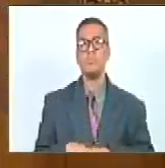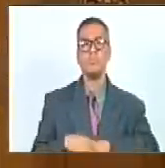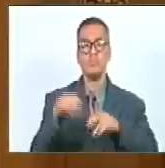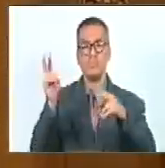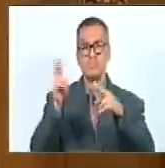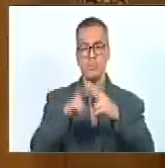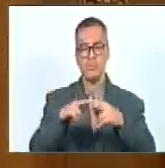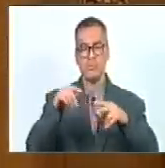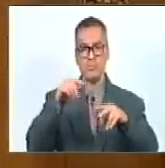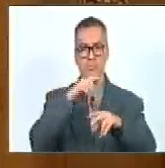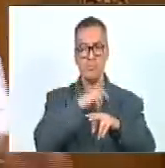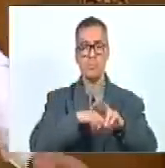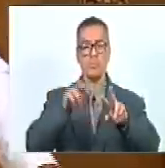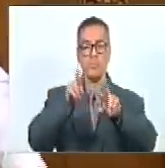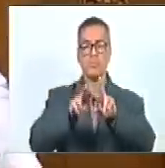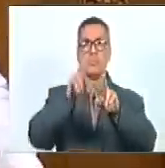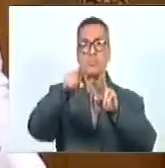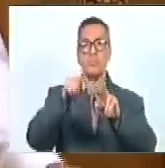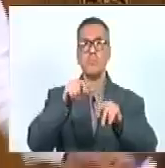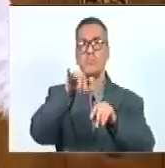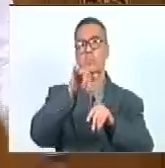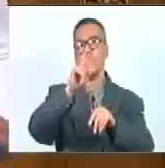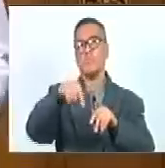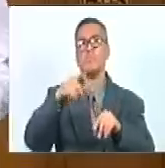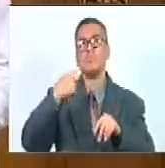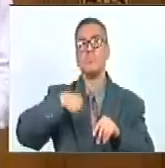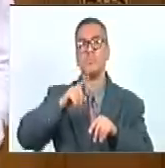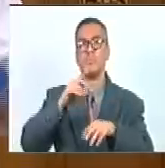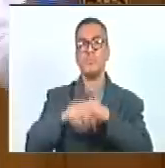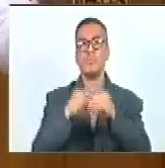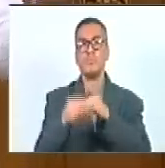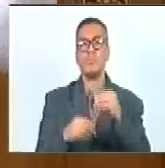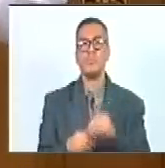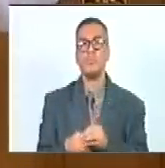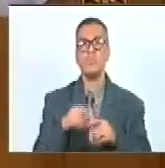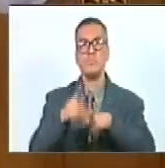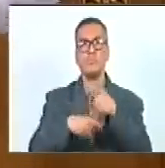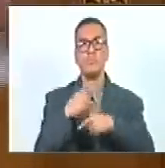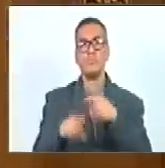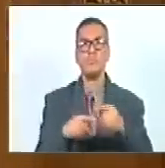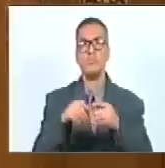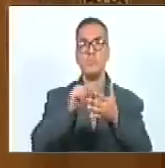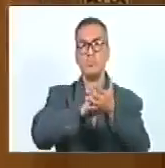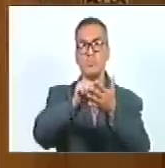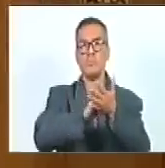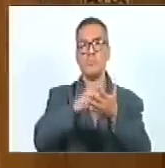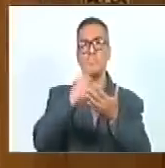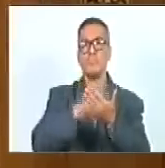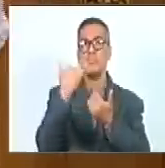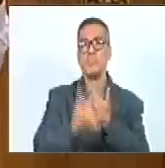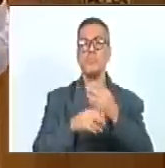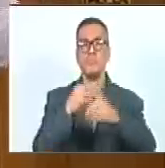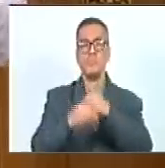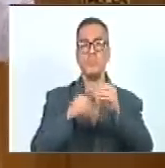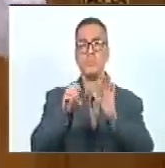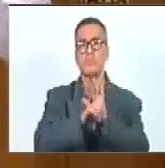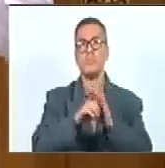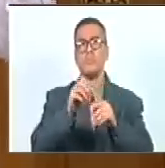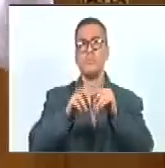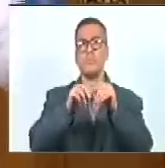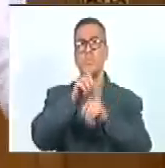Venezuela, de la Gran Misión Vivienda Venezuela, y de la misma forma también estaremos desarrollando artículos que plantea nuestra Constitución, como el